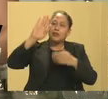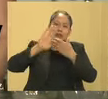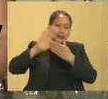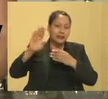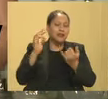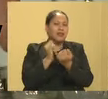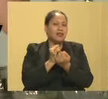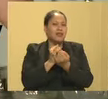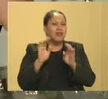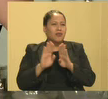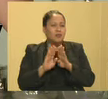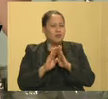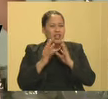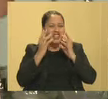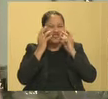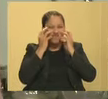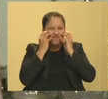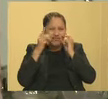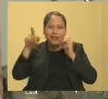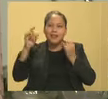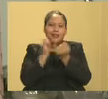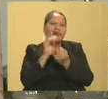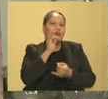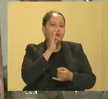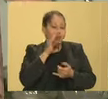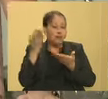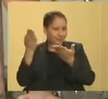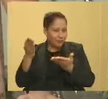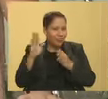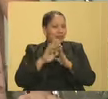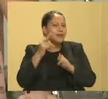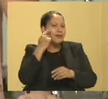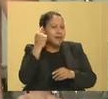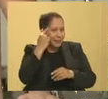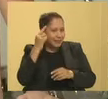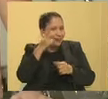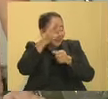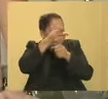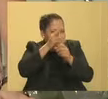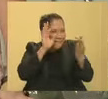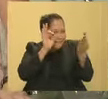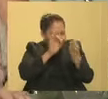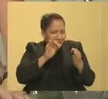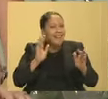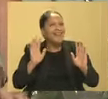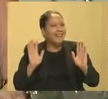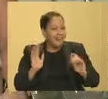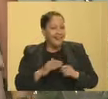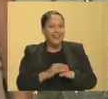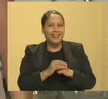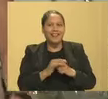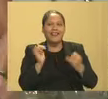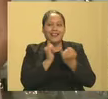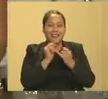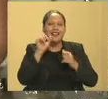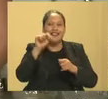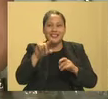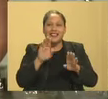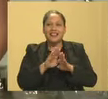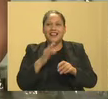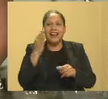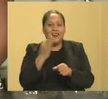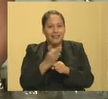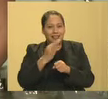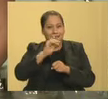para que no terminemos así de arrugado como Frank, como lo pudieron ver en el close-up que le hicieron. Y bueno, ahora sí, entrando a